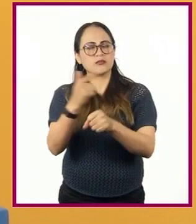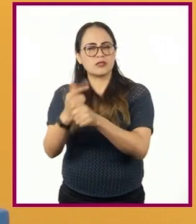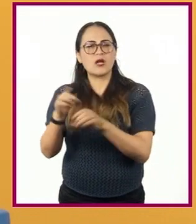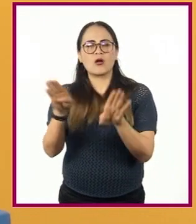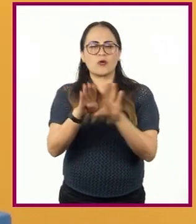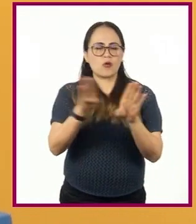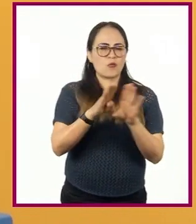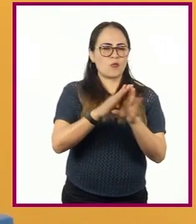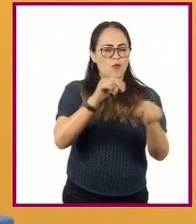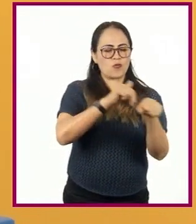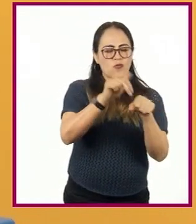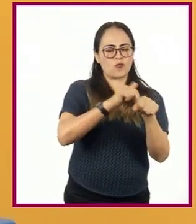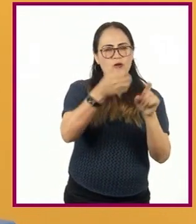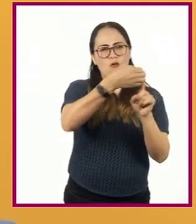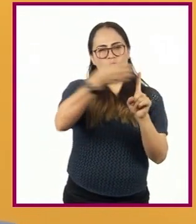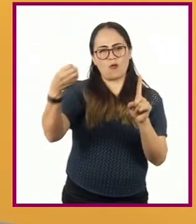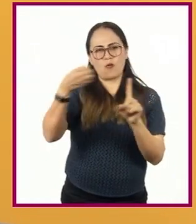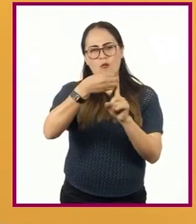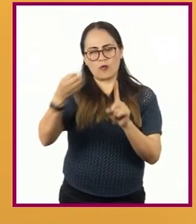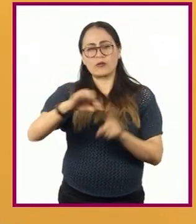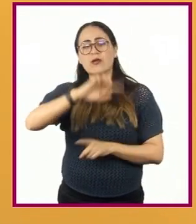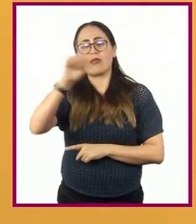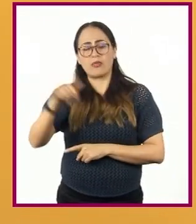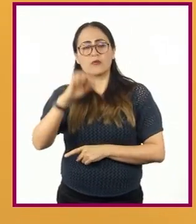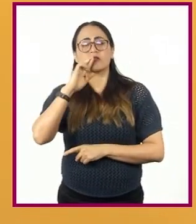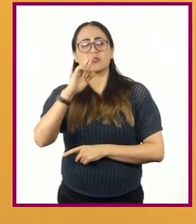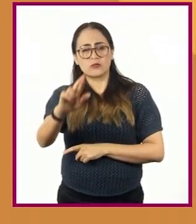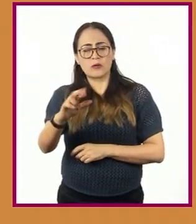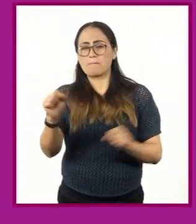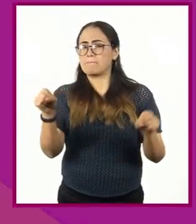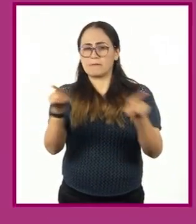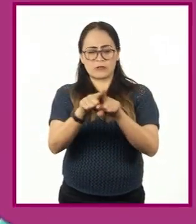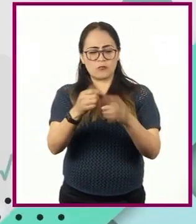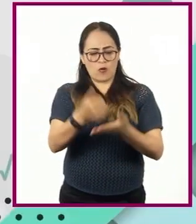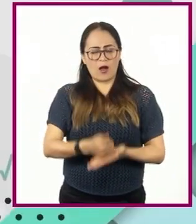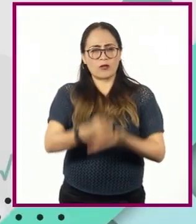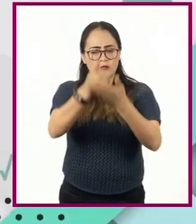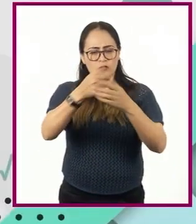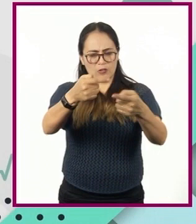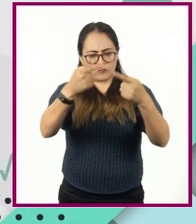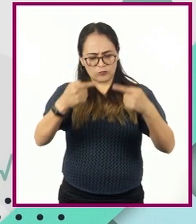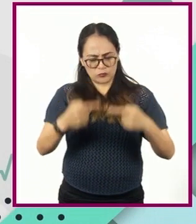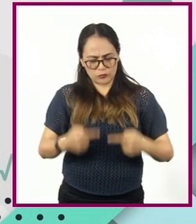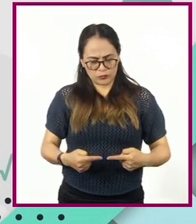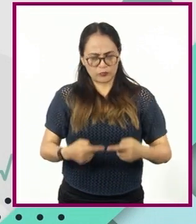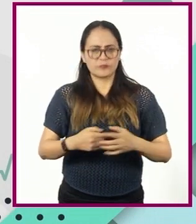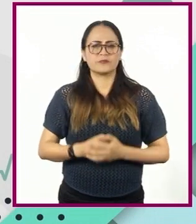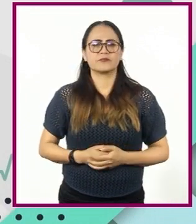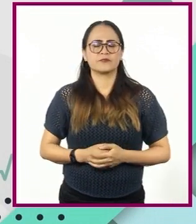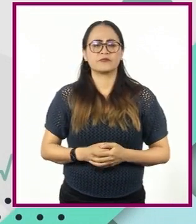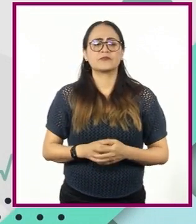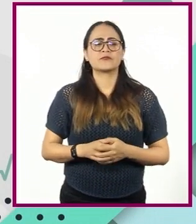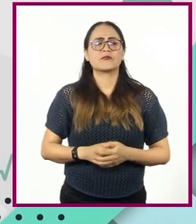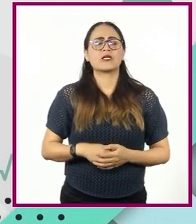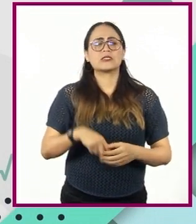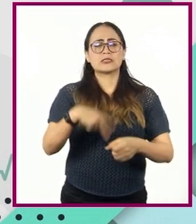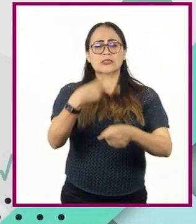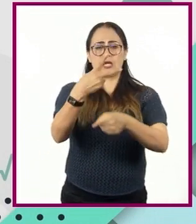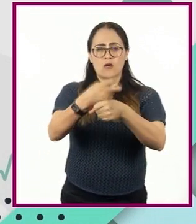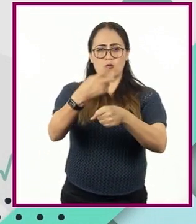oración resuelta puede ser de utilidad para resolver las otras oraciones. Al observar los números de la segunda